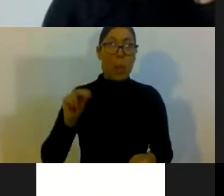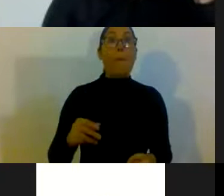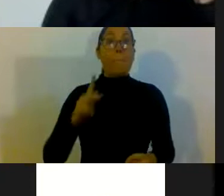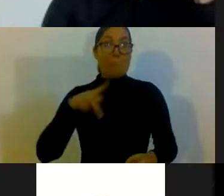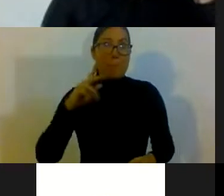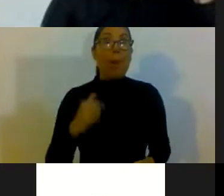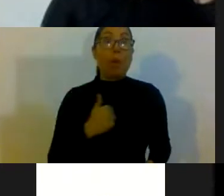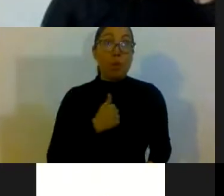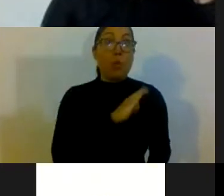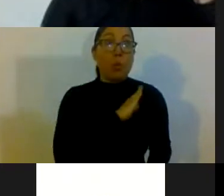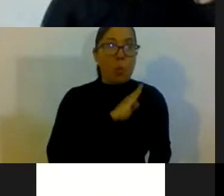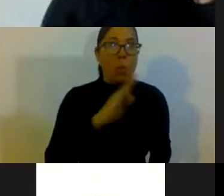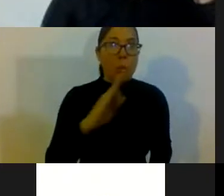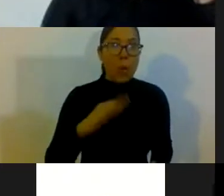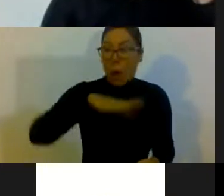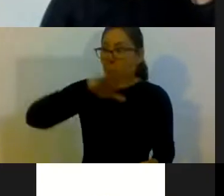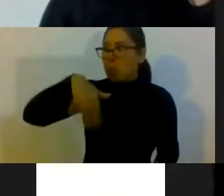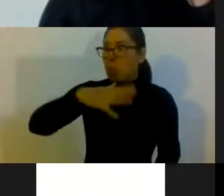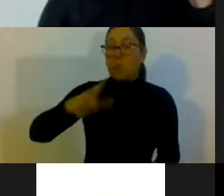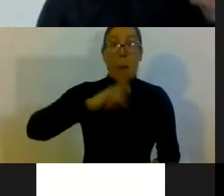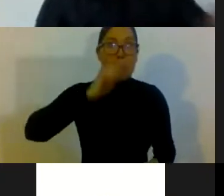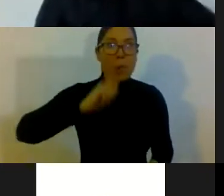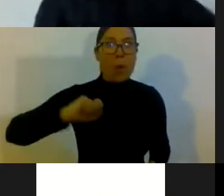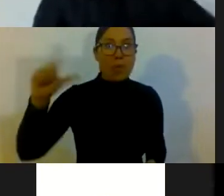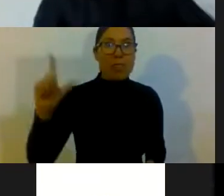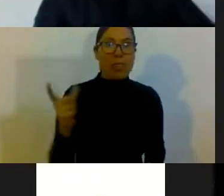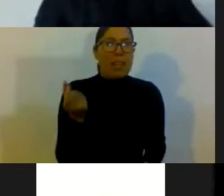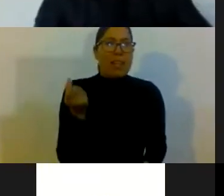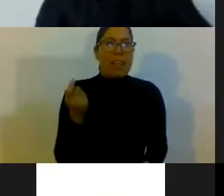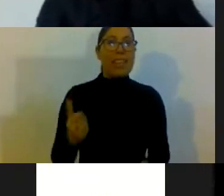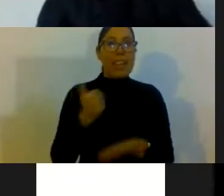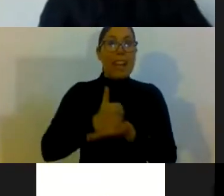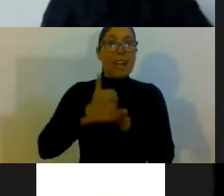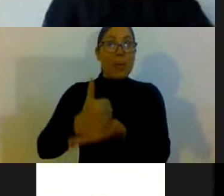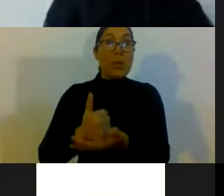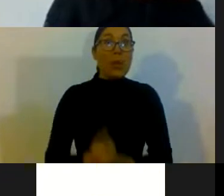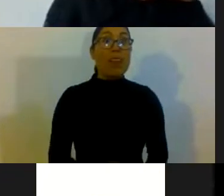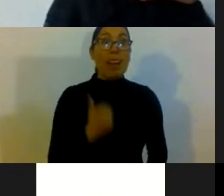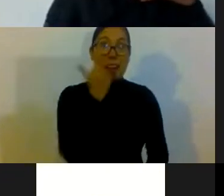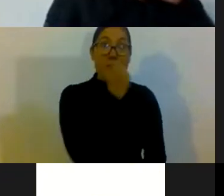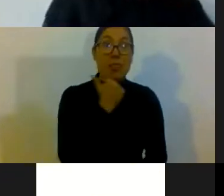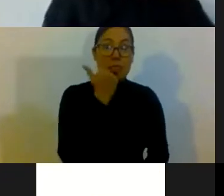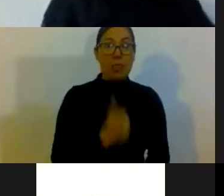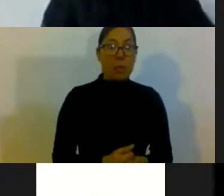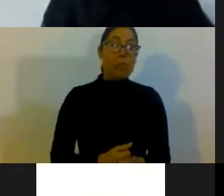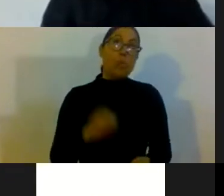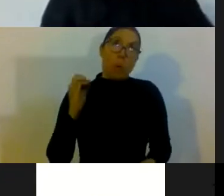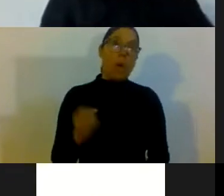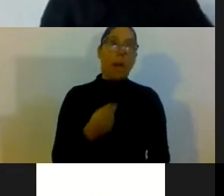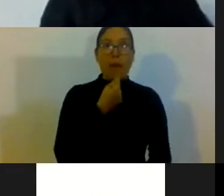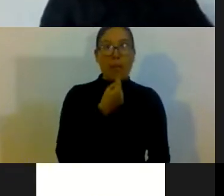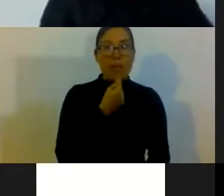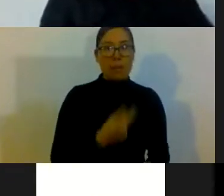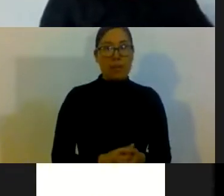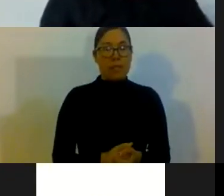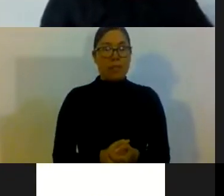brindar una ayuda total, porque nosotros le damos esa ayuda inmediata, pero existen otras personas que le pueden dar una ayuda total ante la